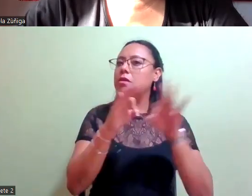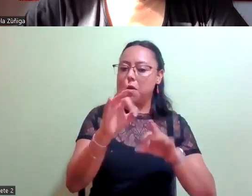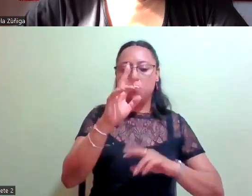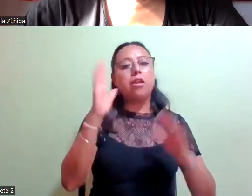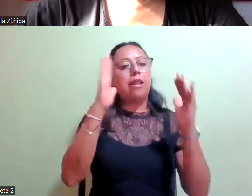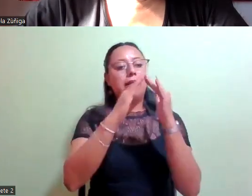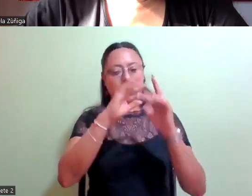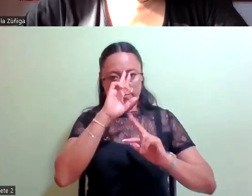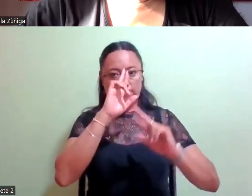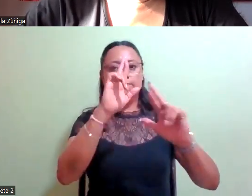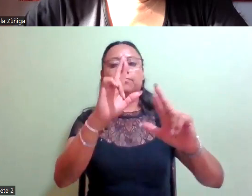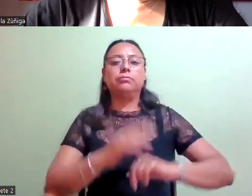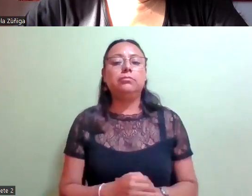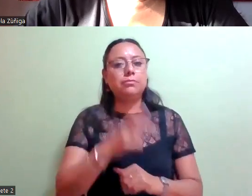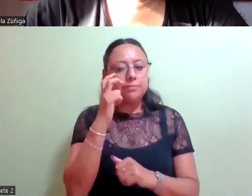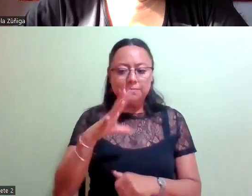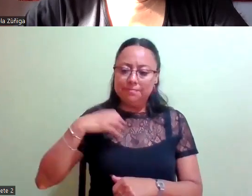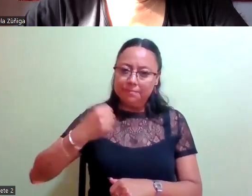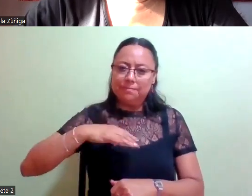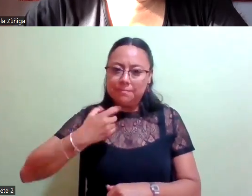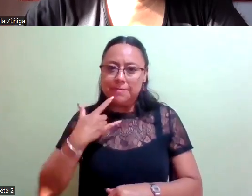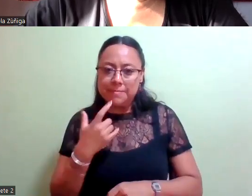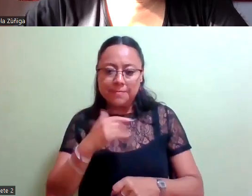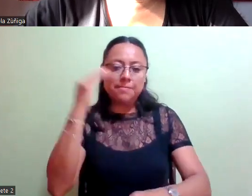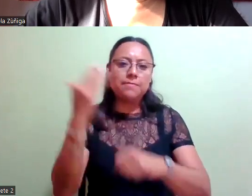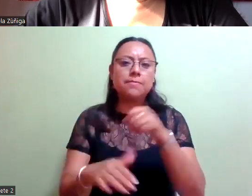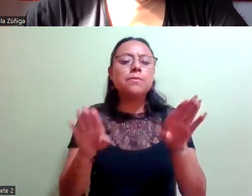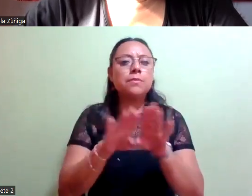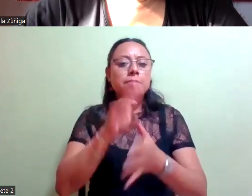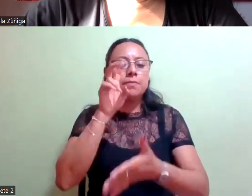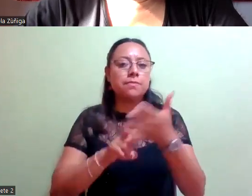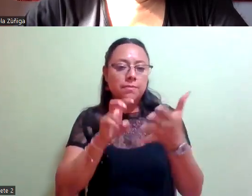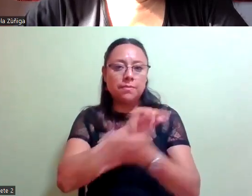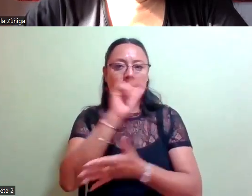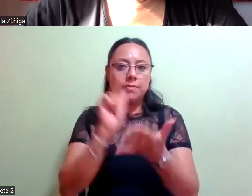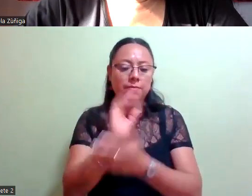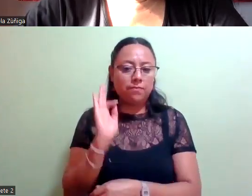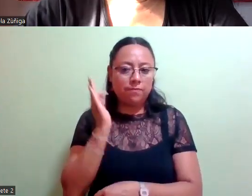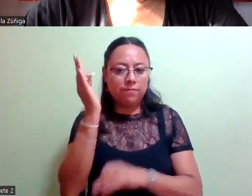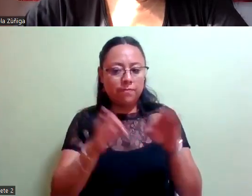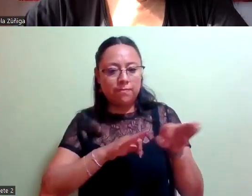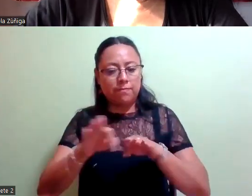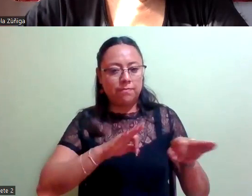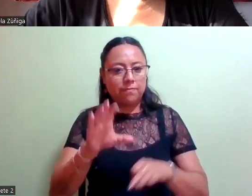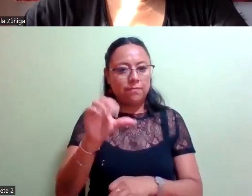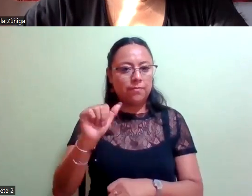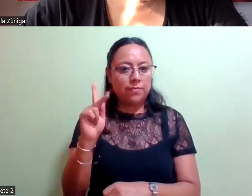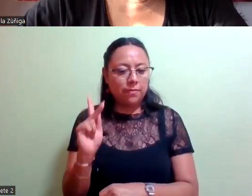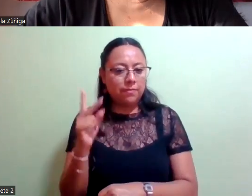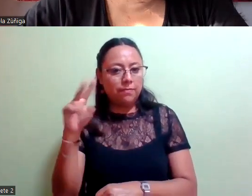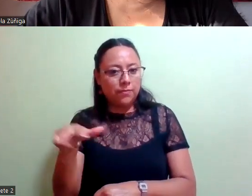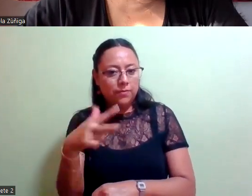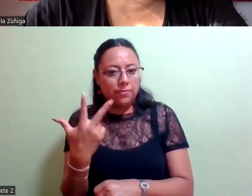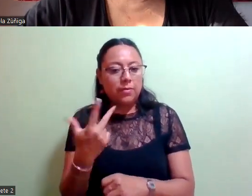hogar. Este arduo trabajo culminó en la reforma de la Ley Federal del Trabajo en el capítulo 13, donde